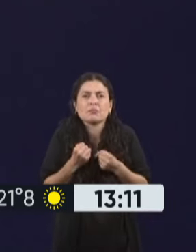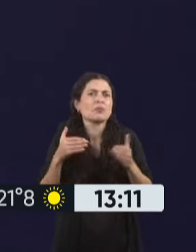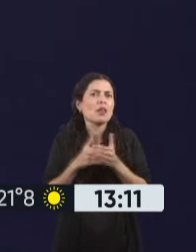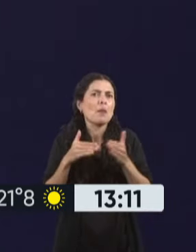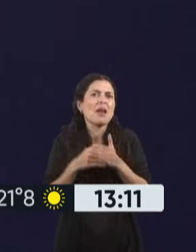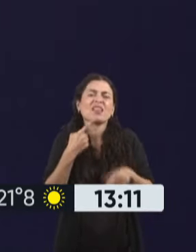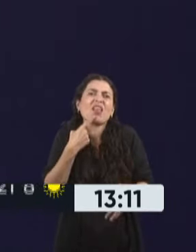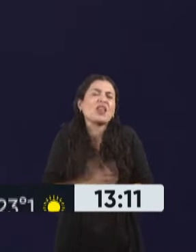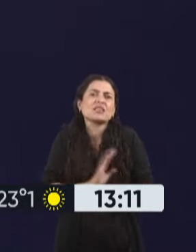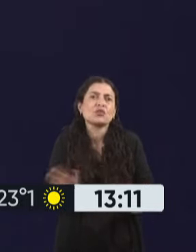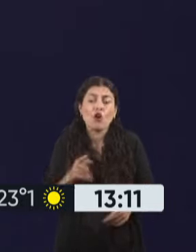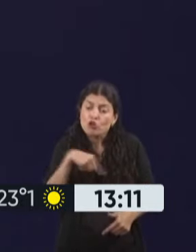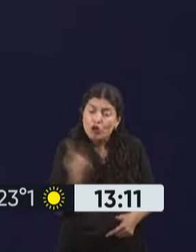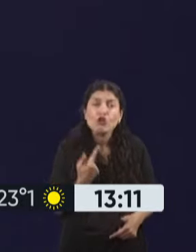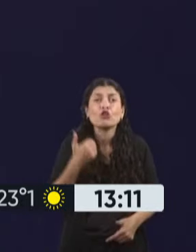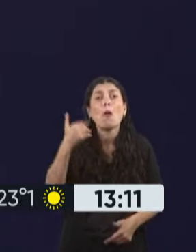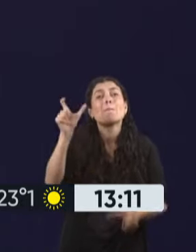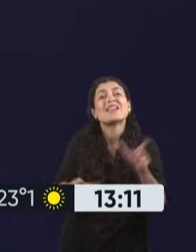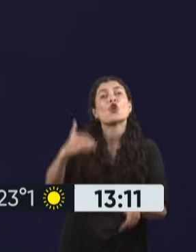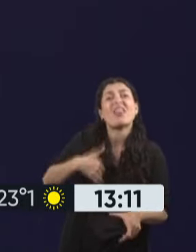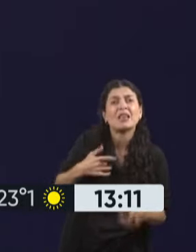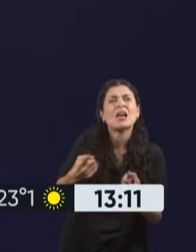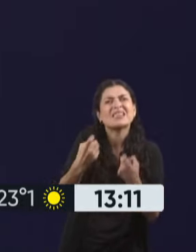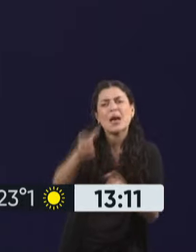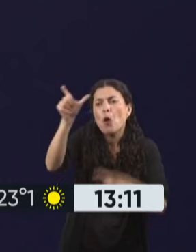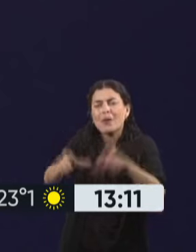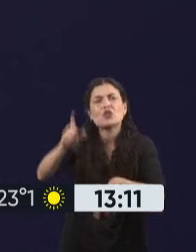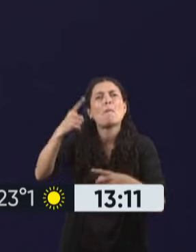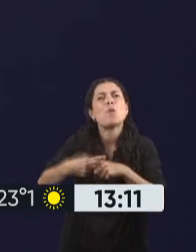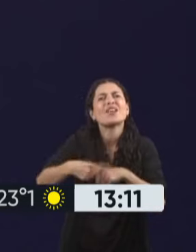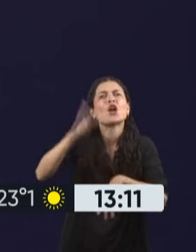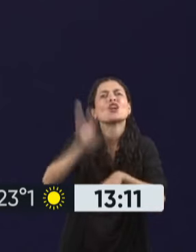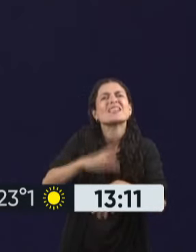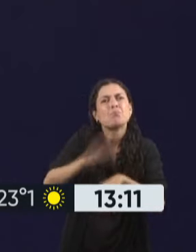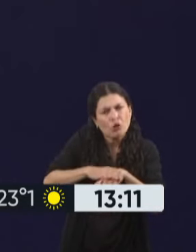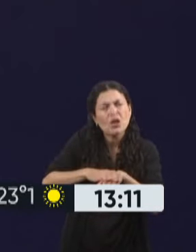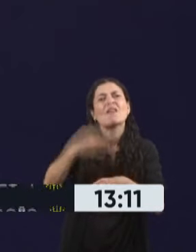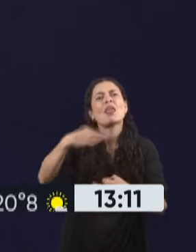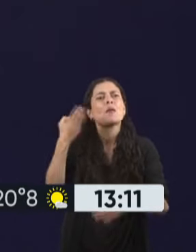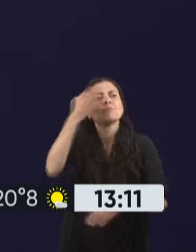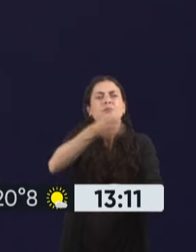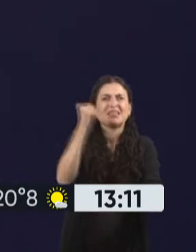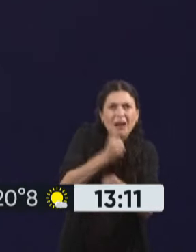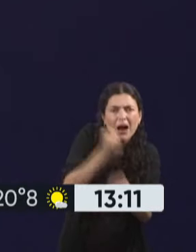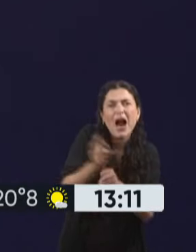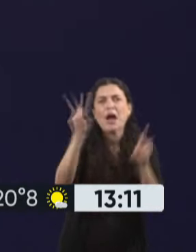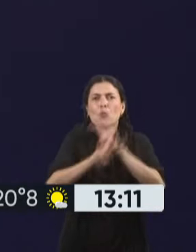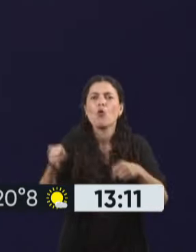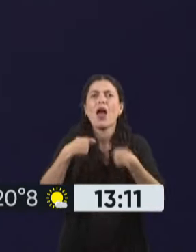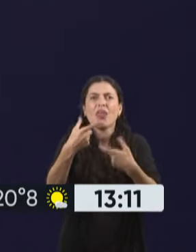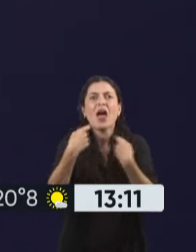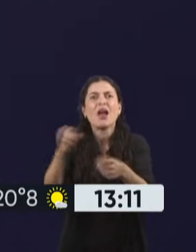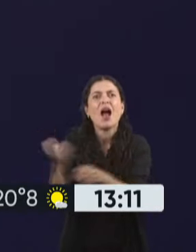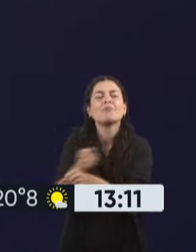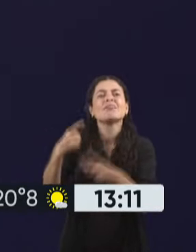no sea mezquina. Por desgracia, parte de la política o de la vieja política lo está haciendo. Allá ellos, nosotros vamos a seguir